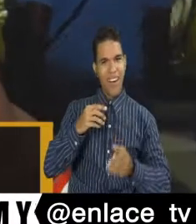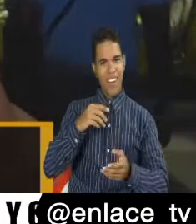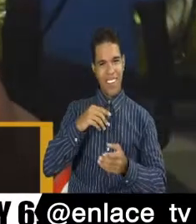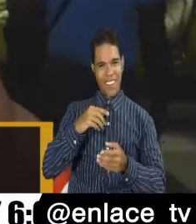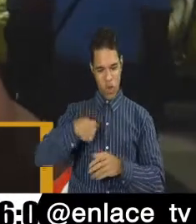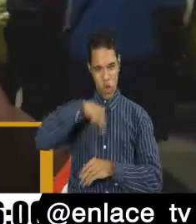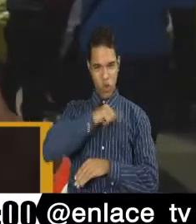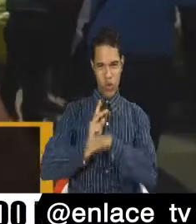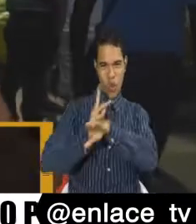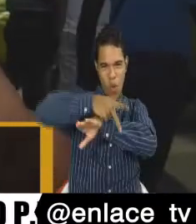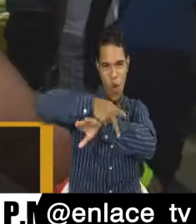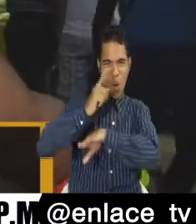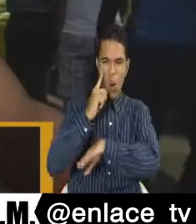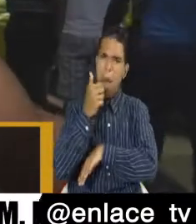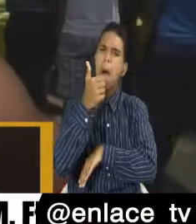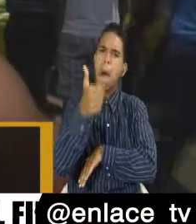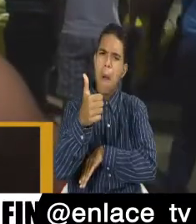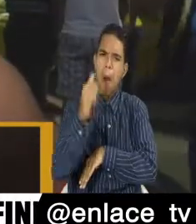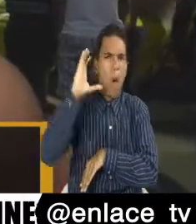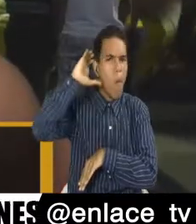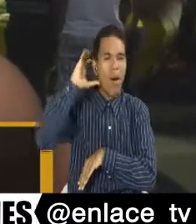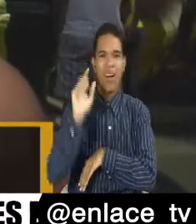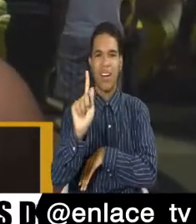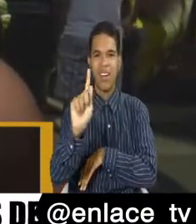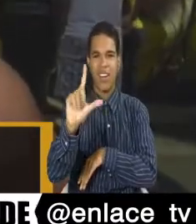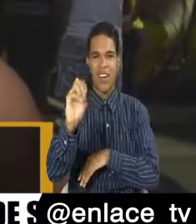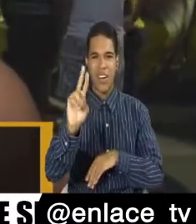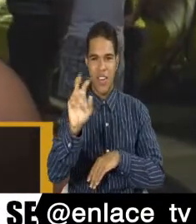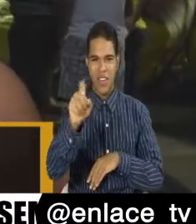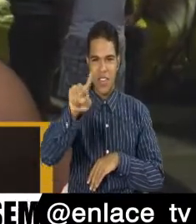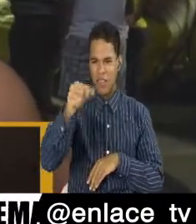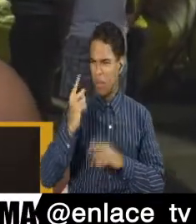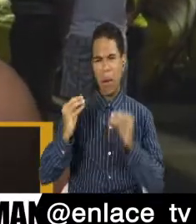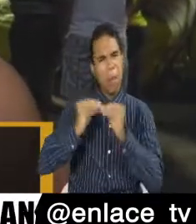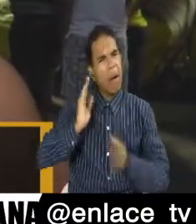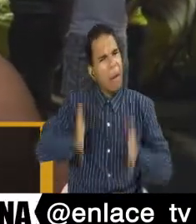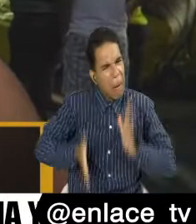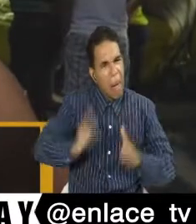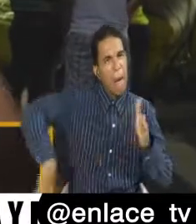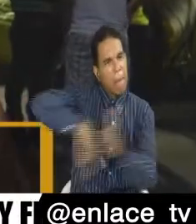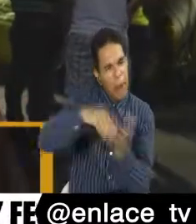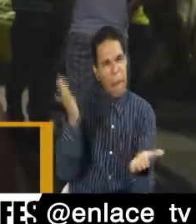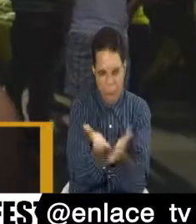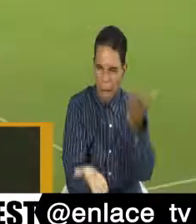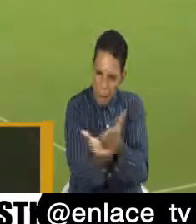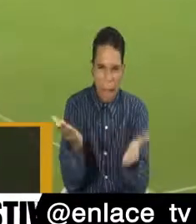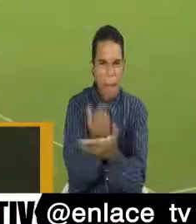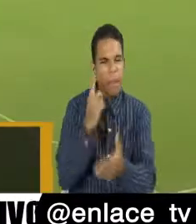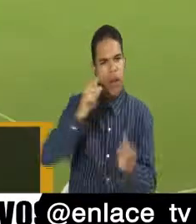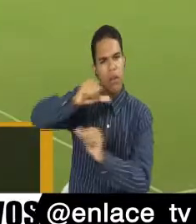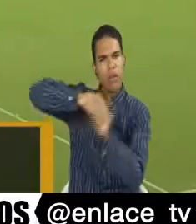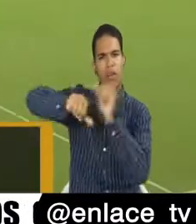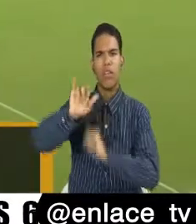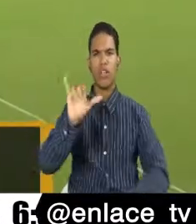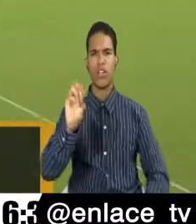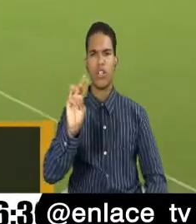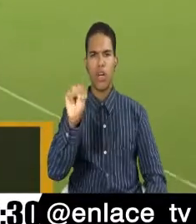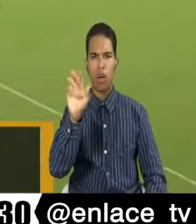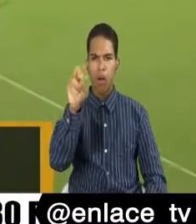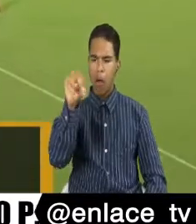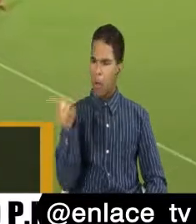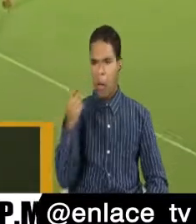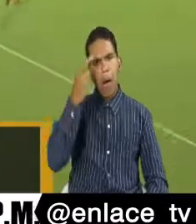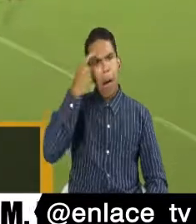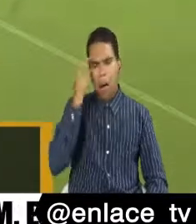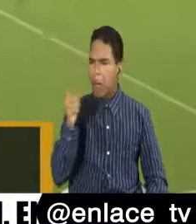pie. Hoy no jugó Flores, que es de los que más corre, de los que más pega. Y bueno, entró Jorman con manejo también. Entonces